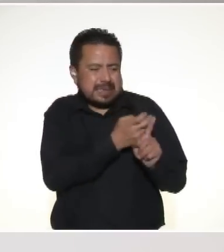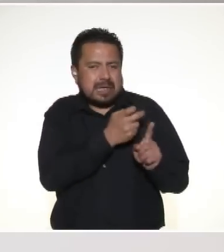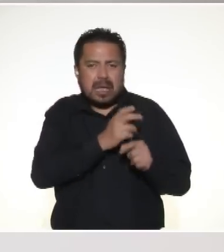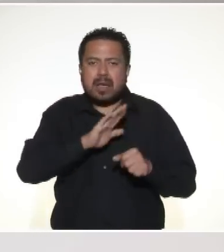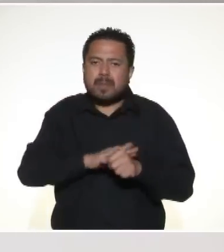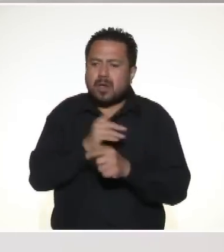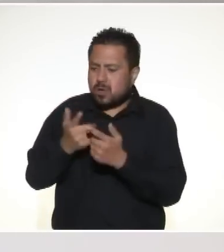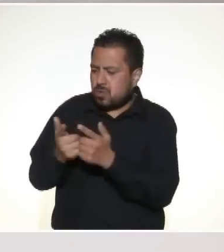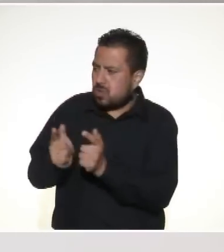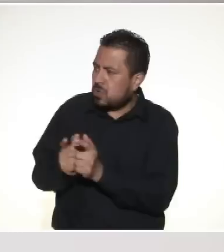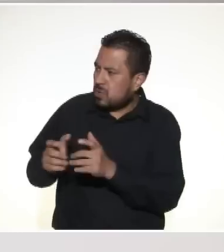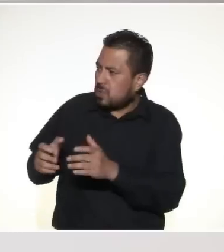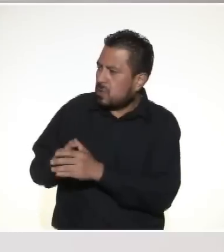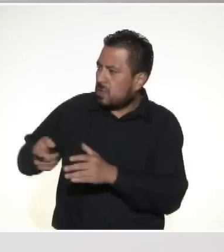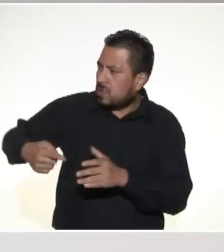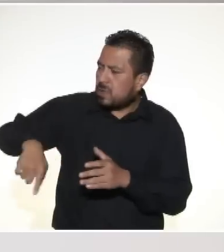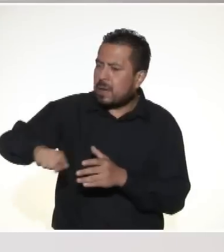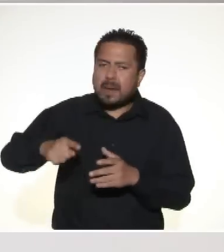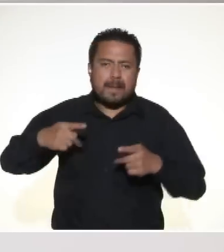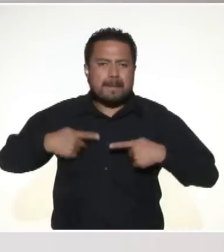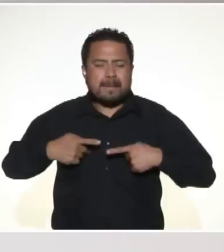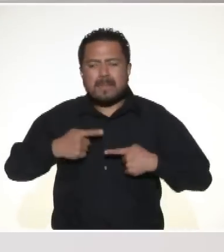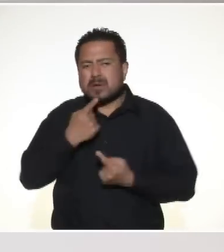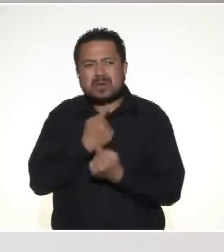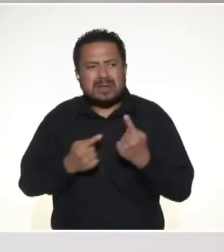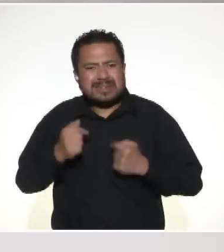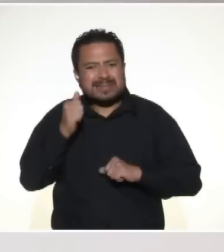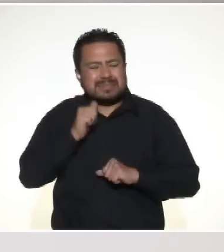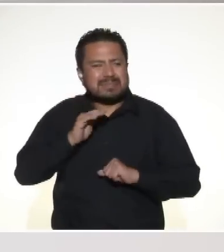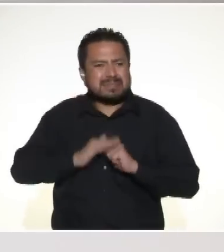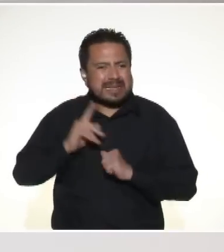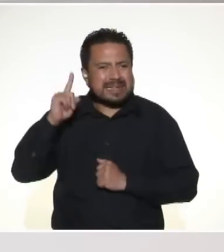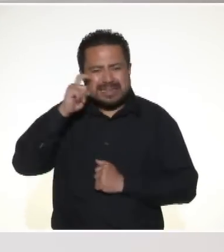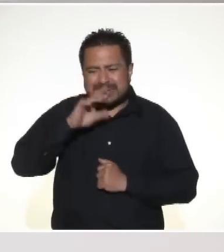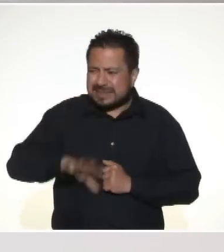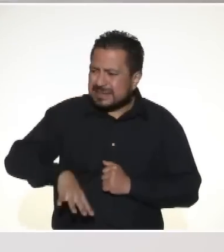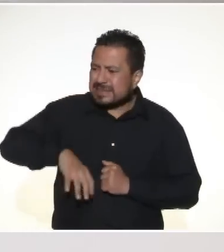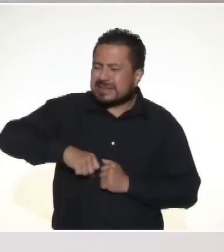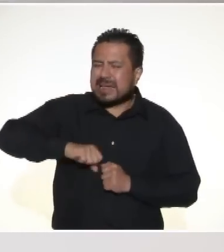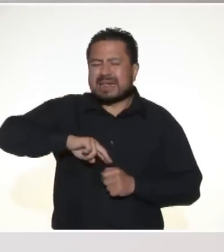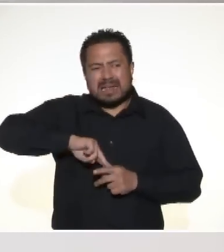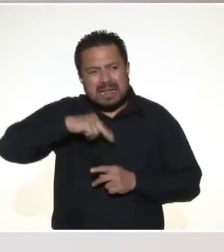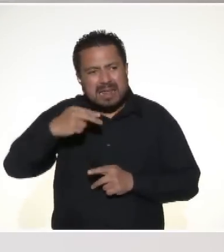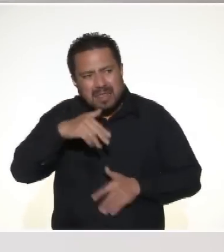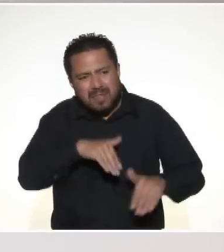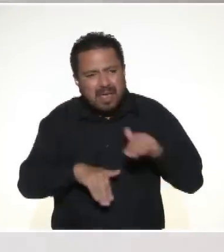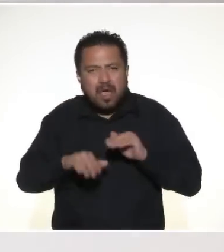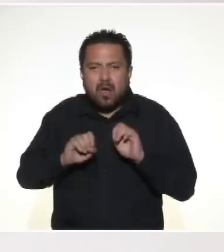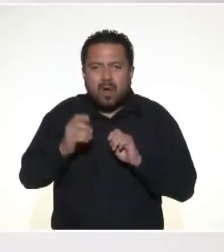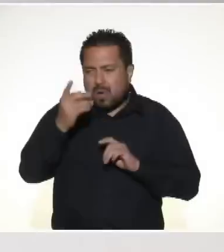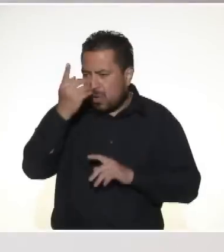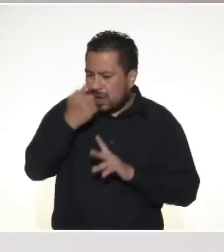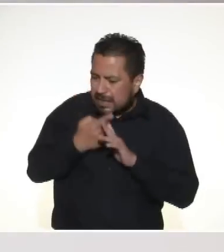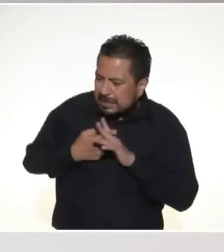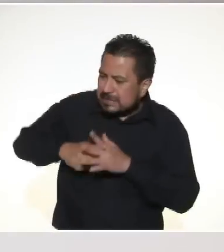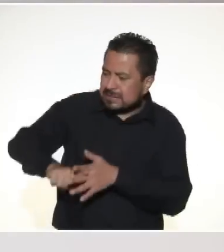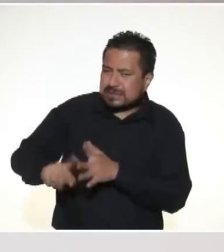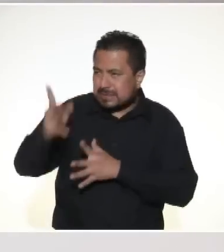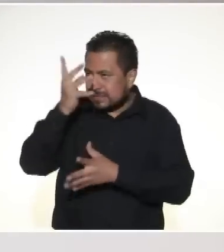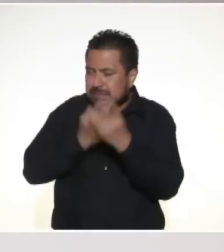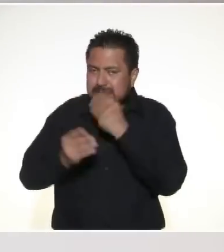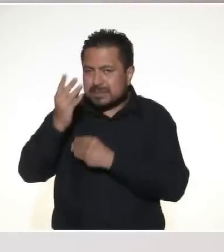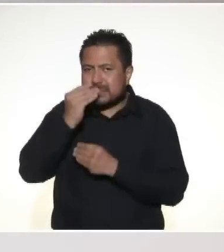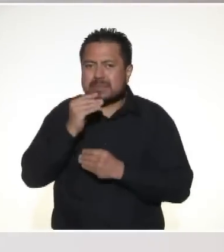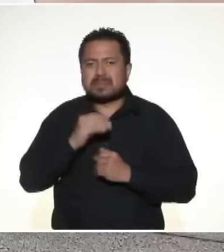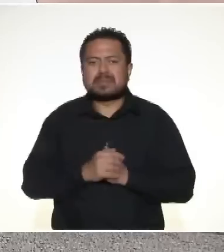alguna población pediátrica todavía le cuesta trabajo el hecho de nadar o aún están aprendiendo a nadar, y también los